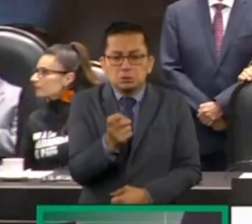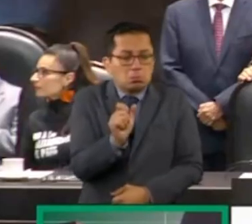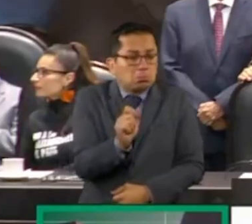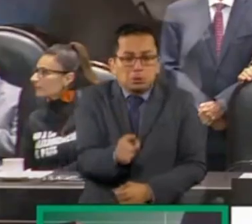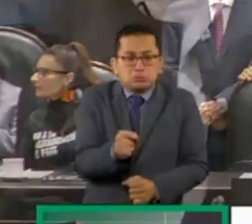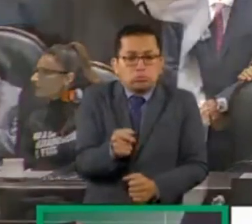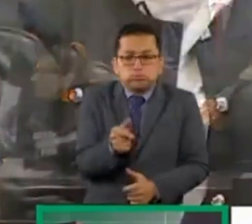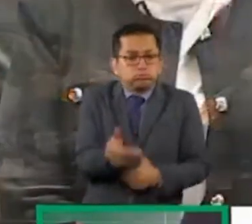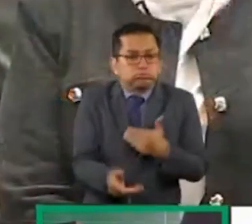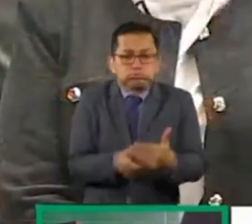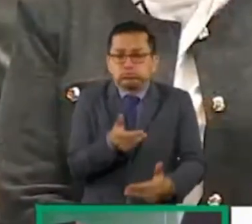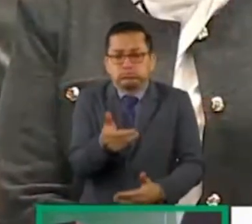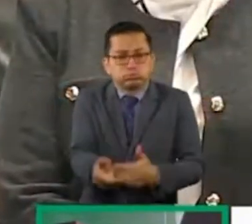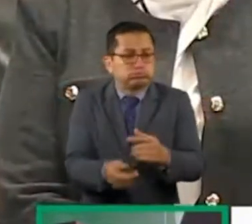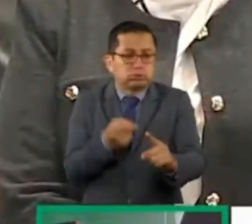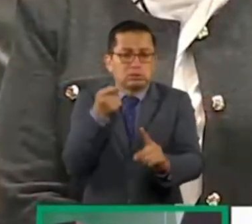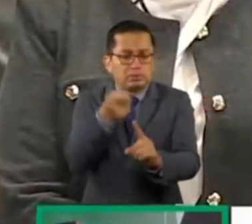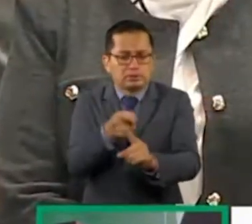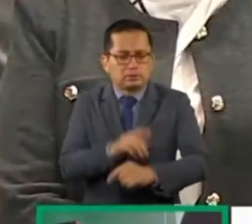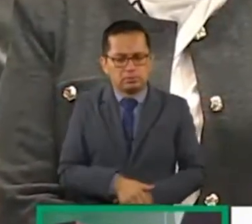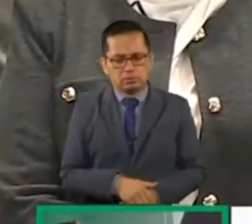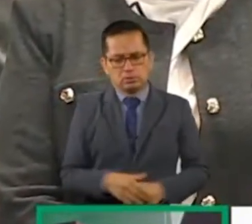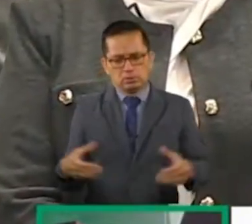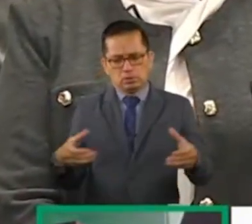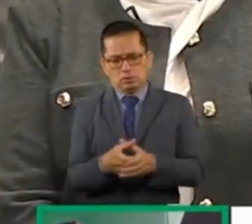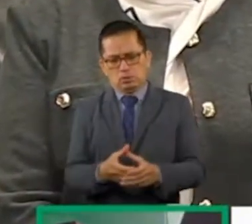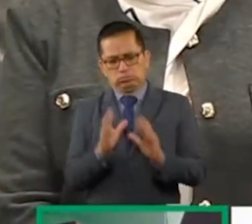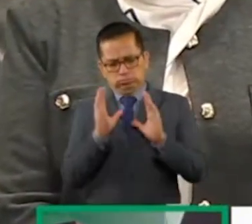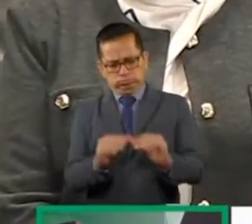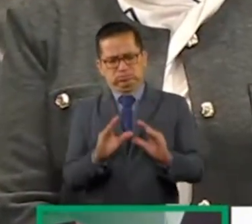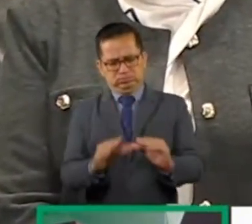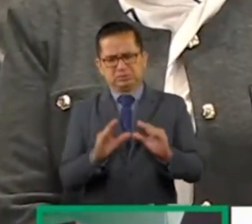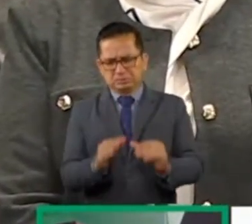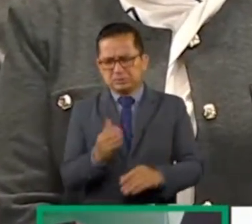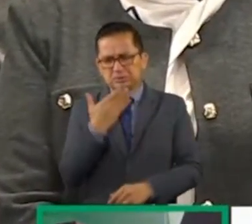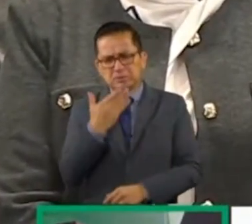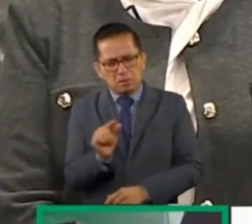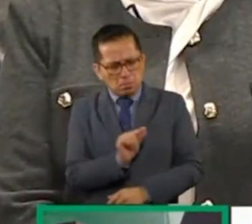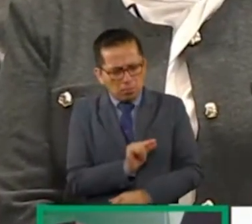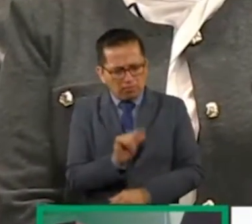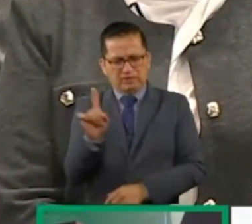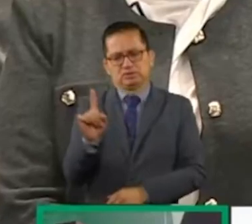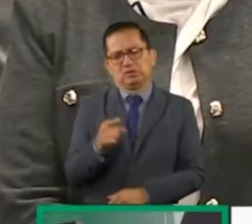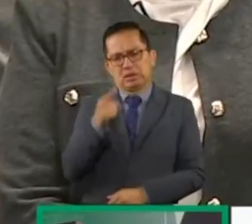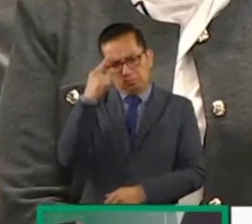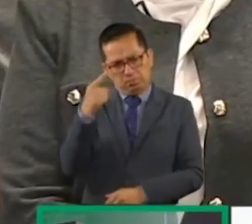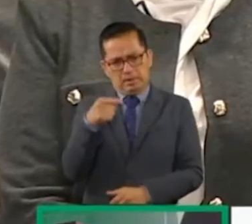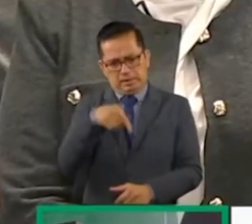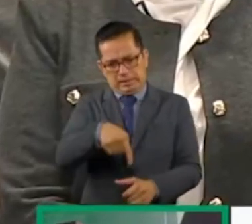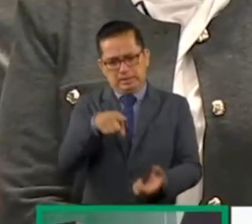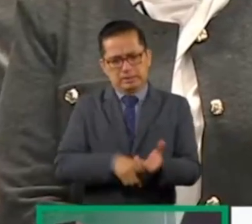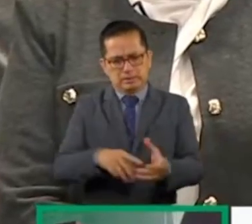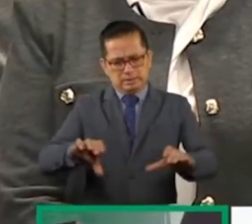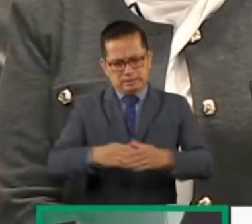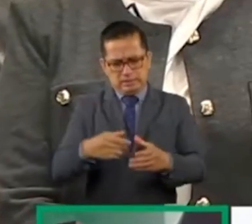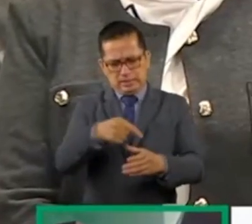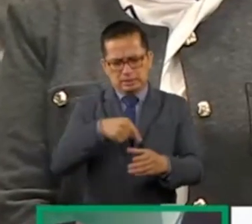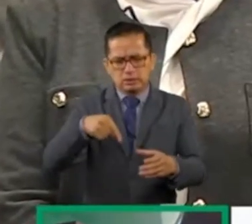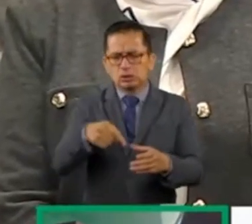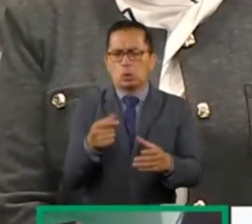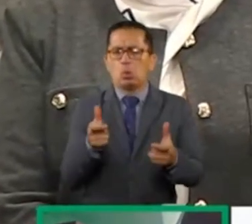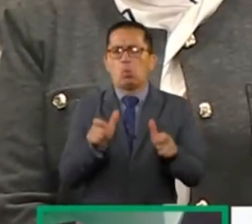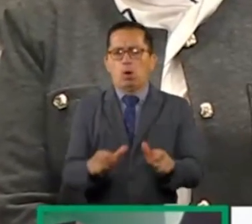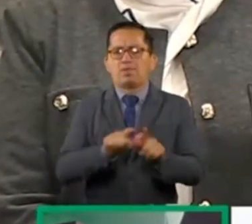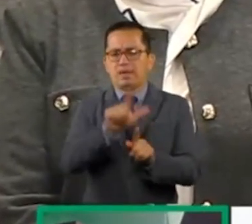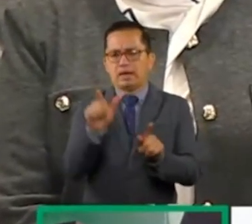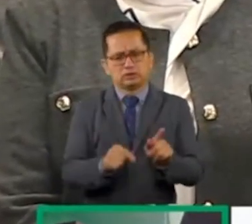dirección, profesionalizando, capacitando y brindando mejores condiciones a los integrantes de la Guardia Nacional,